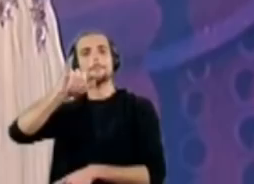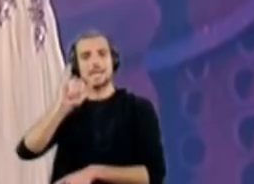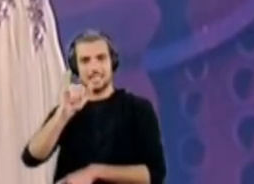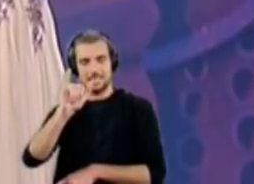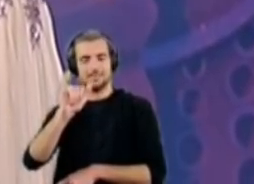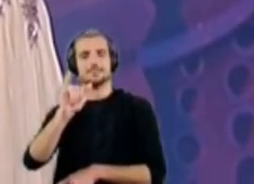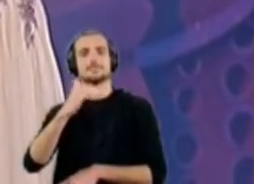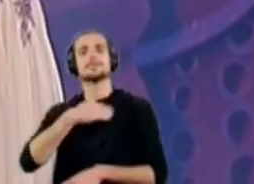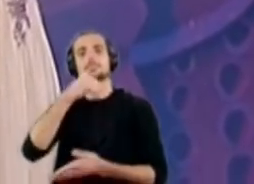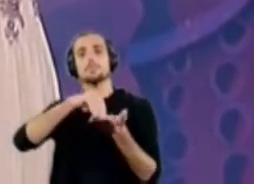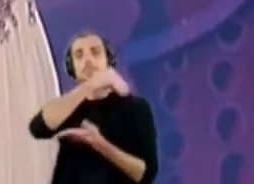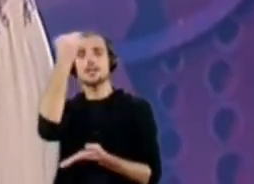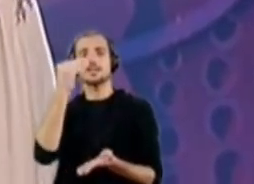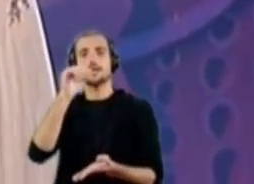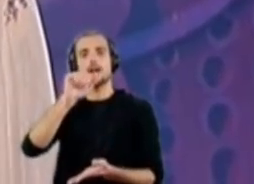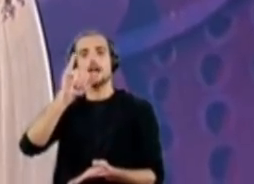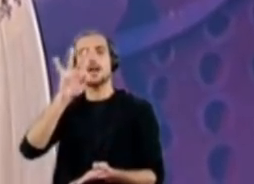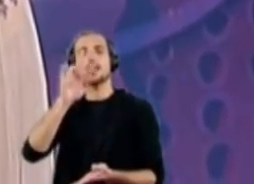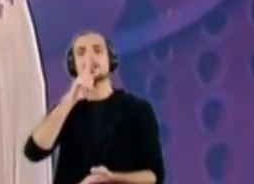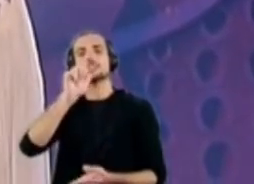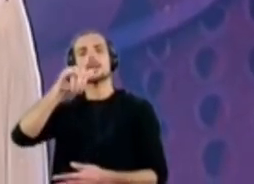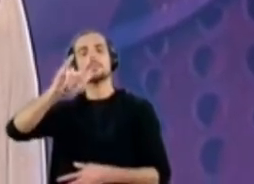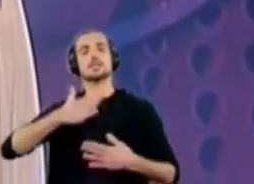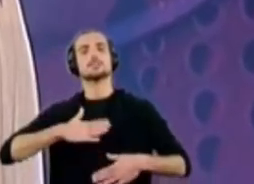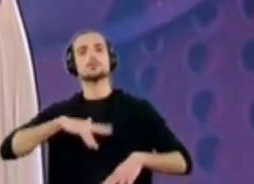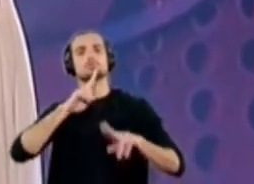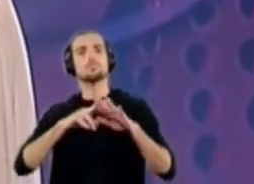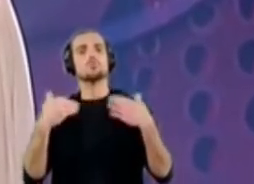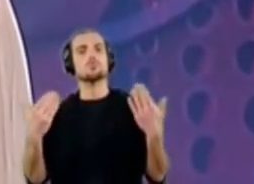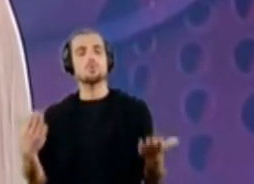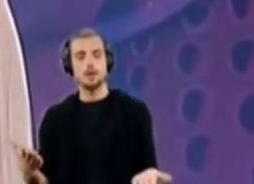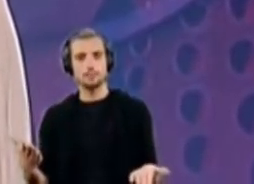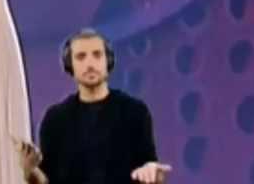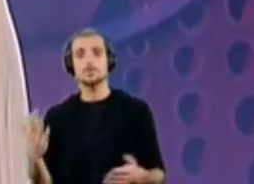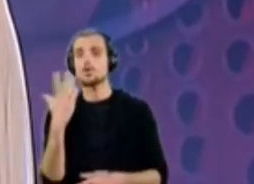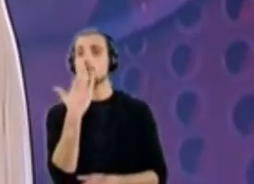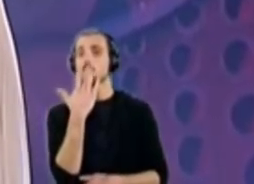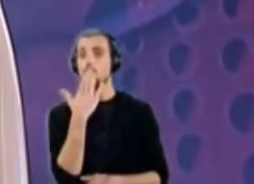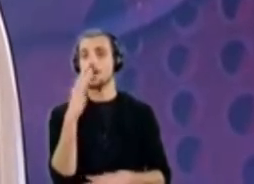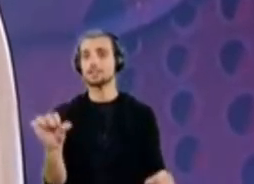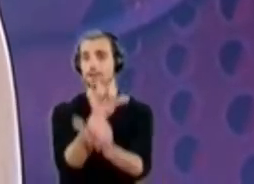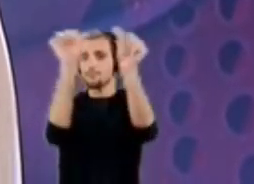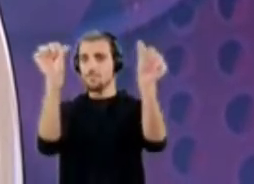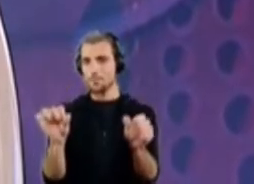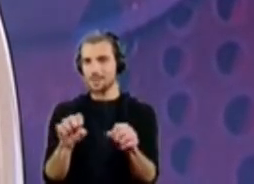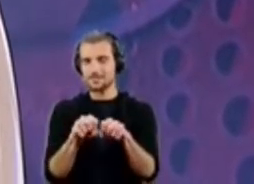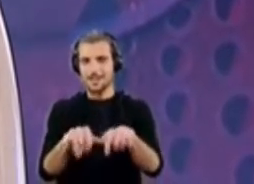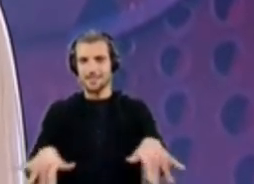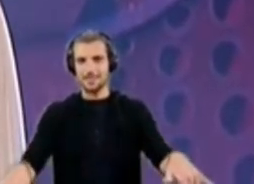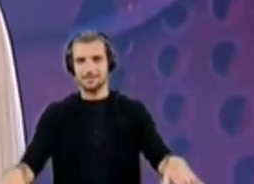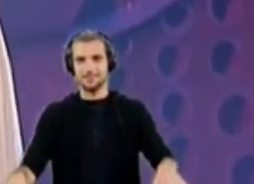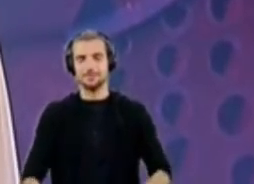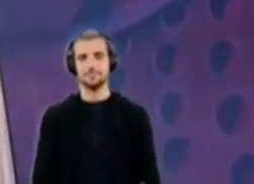maquillaje de Aitami Vega Trujillo con el título, está ya preparado, Colores, Formas y